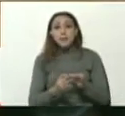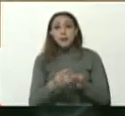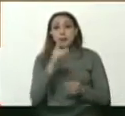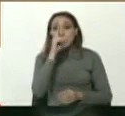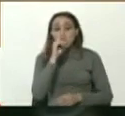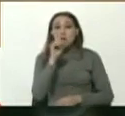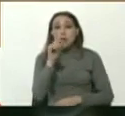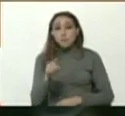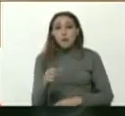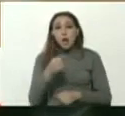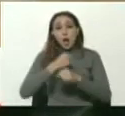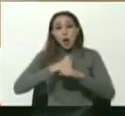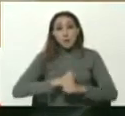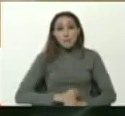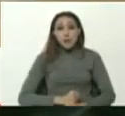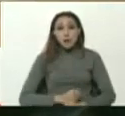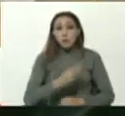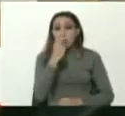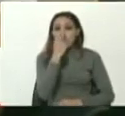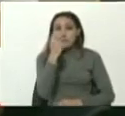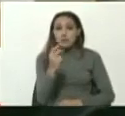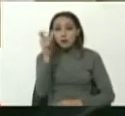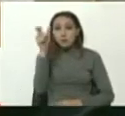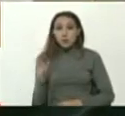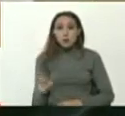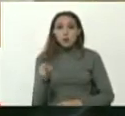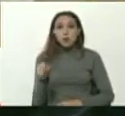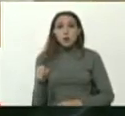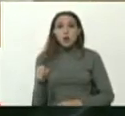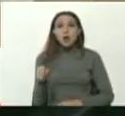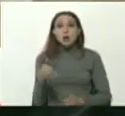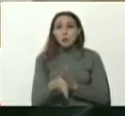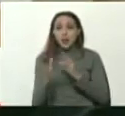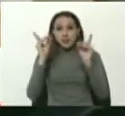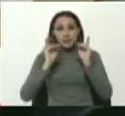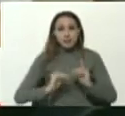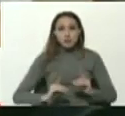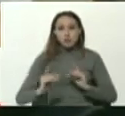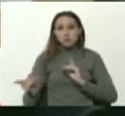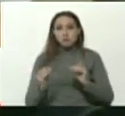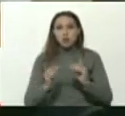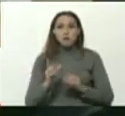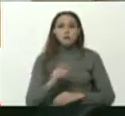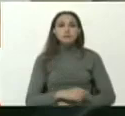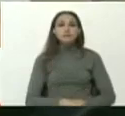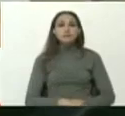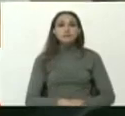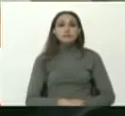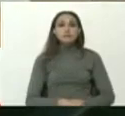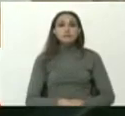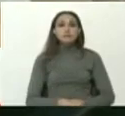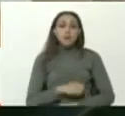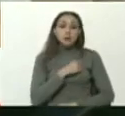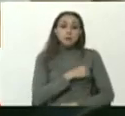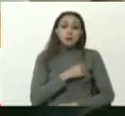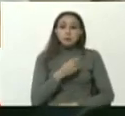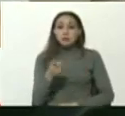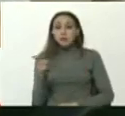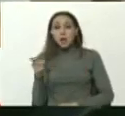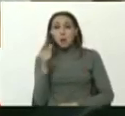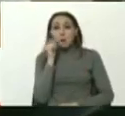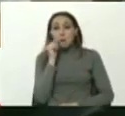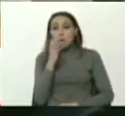visita al país del relator especial sobre medidas coercitivas unilaterales. Lamentablemente, problemas de salud del